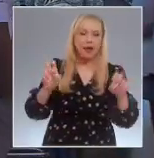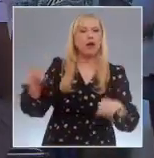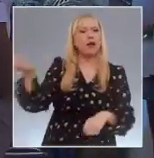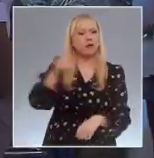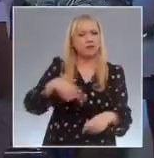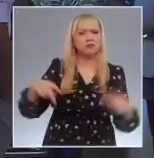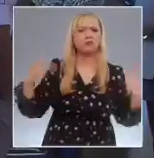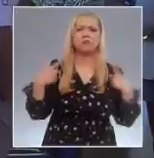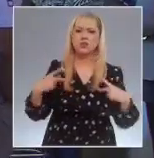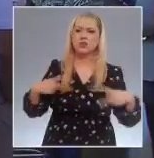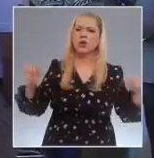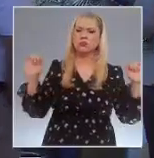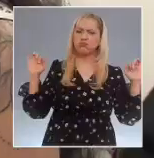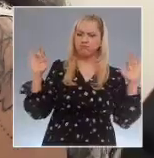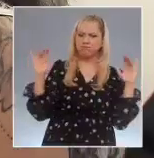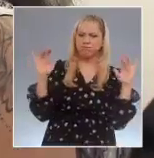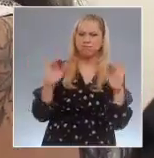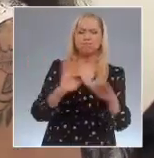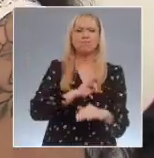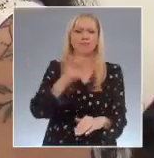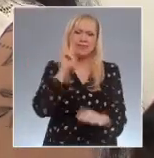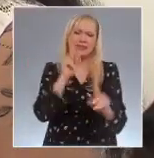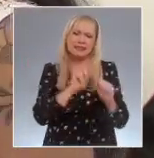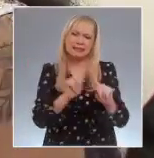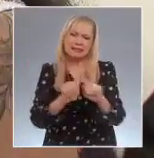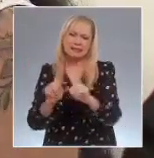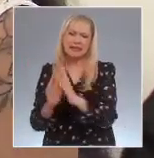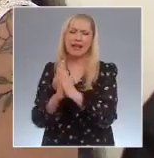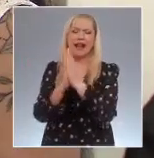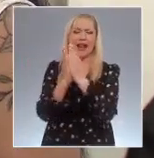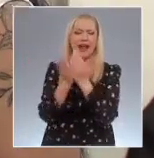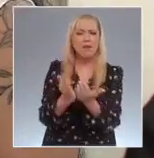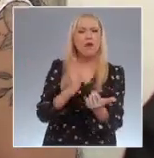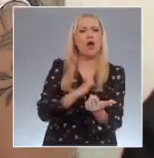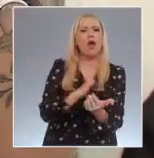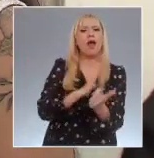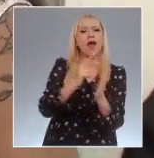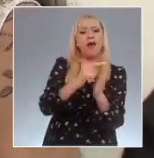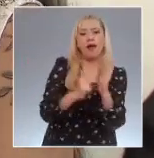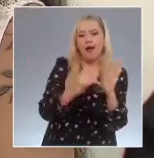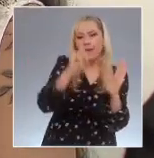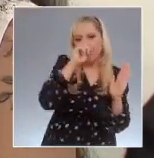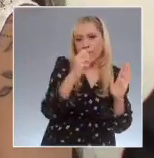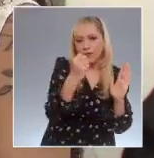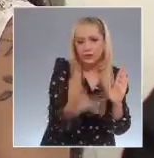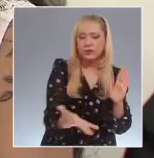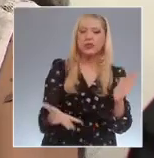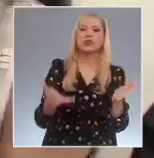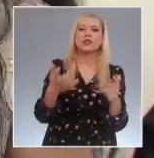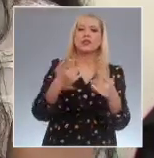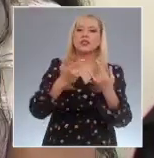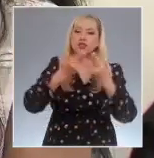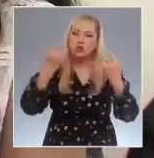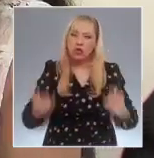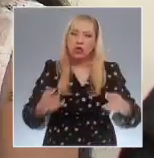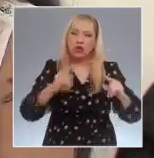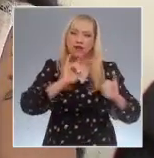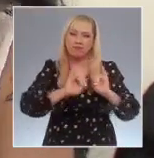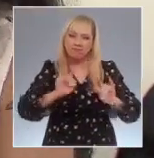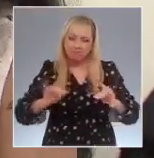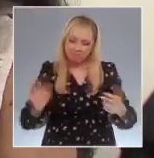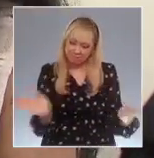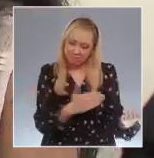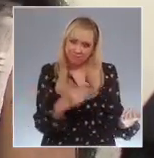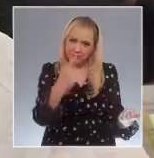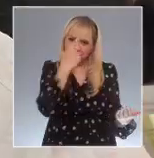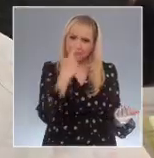vasta oferta de obras jurídicas. Manejamos varios manuales, monografías, esquemas, inclusive varios magistrados de aquí